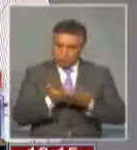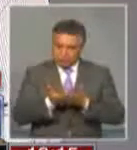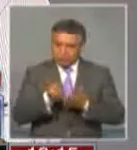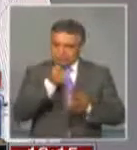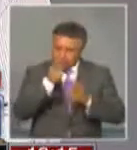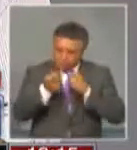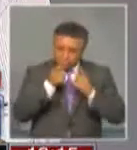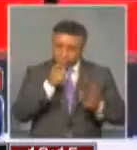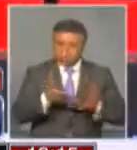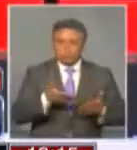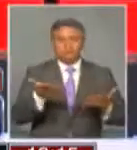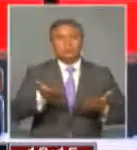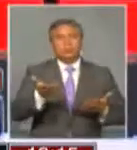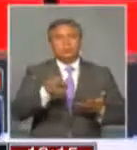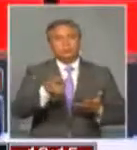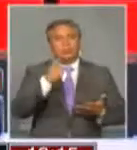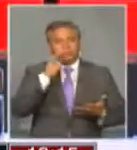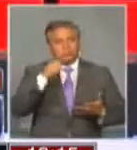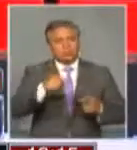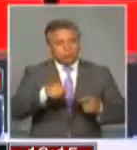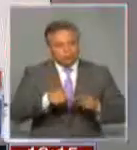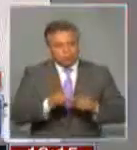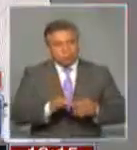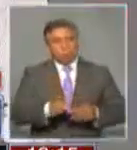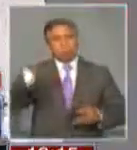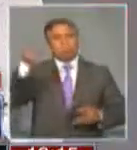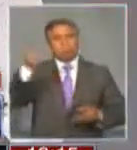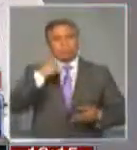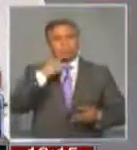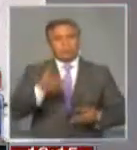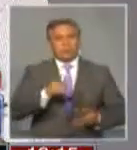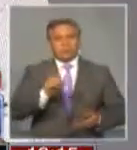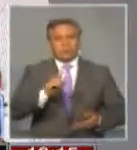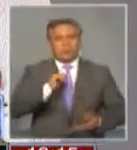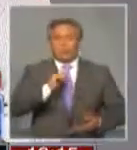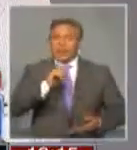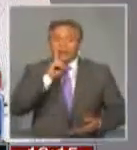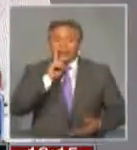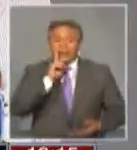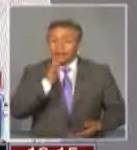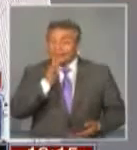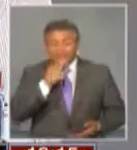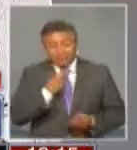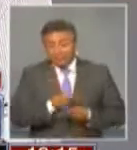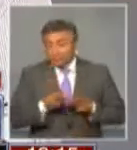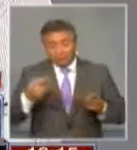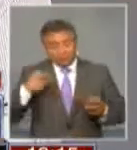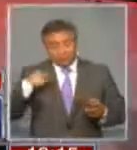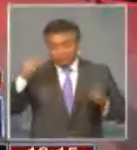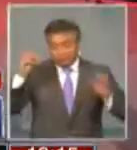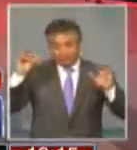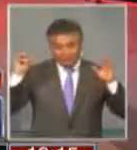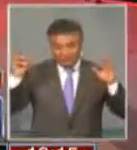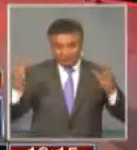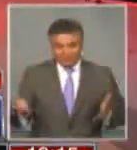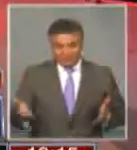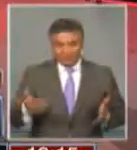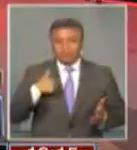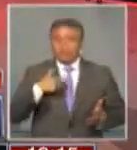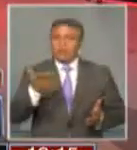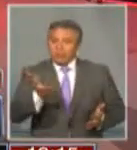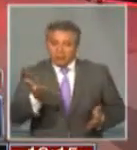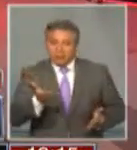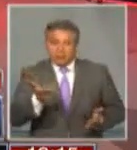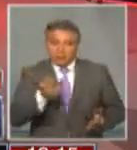necesaria. Pero, ¿y qué atribuye usted que haya salido ese antecedente? No sé de quién salió, no sabemos de qué tiene que ver,